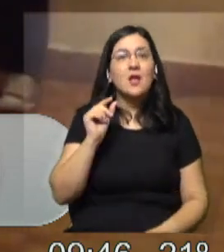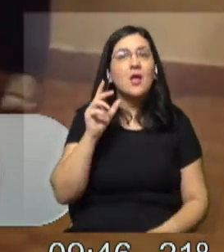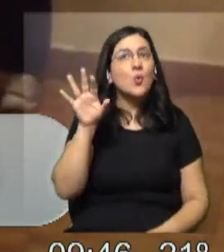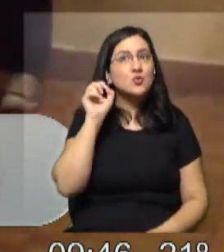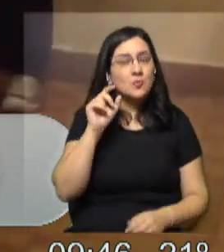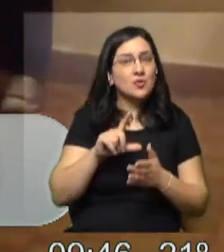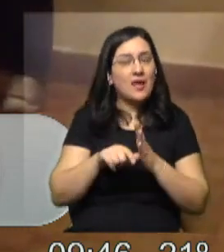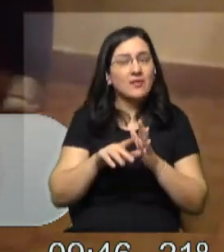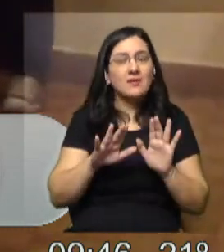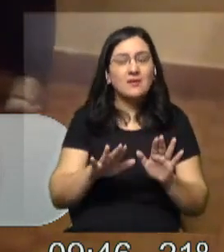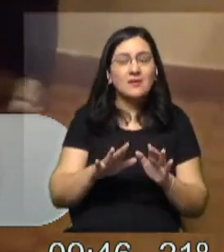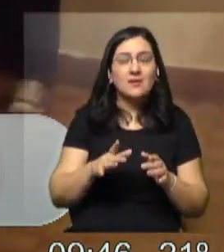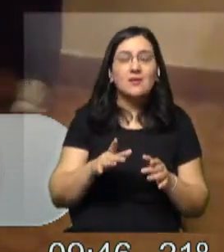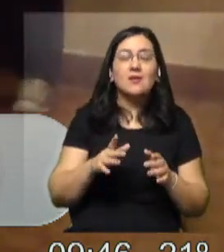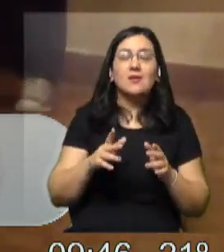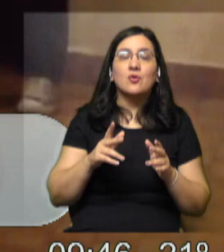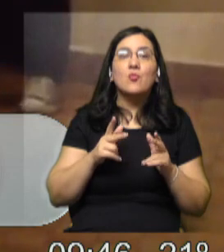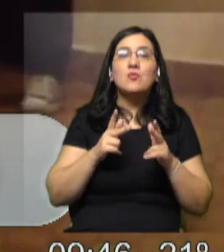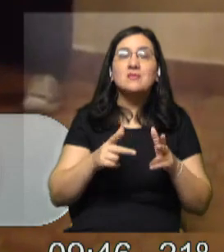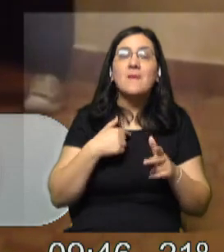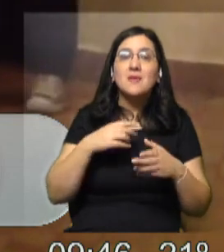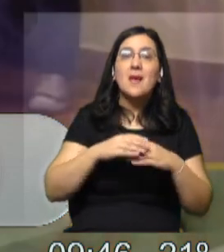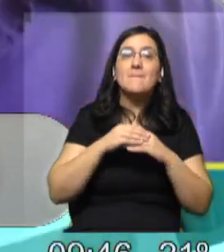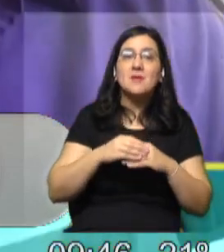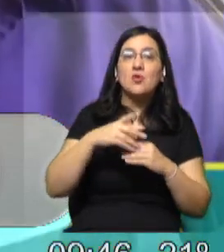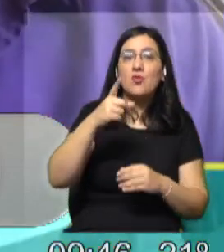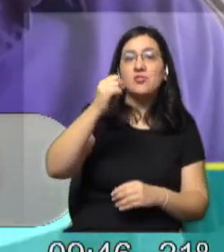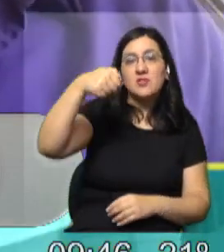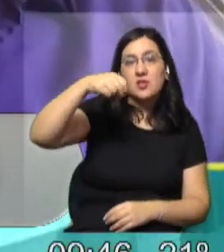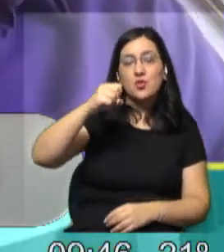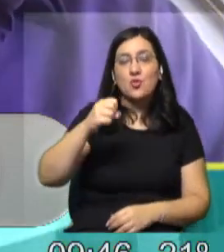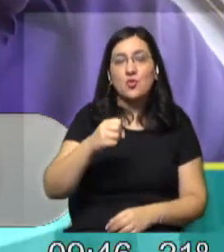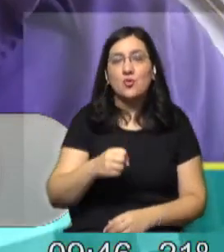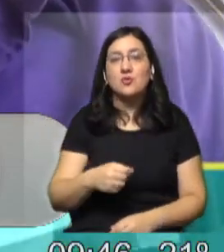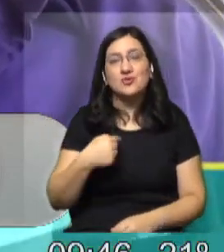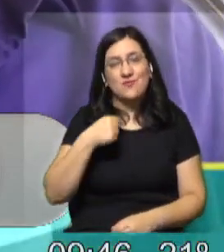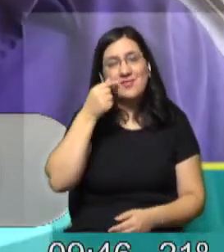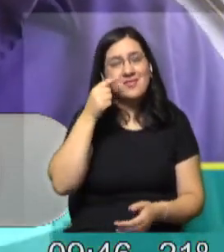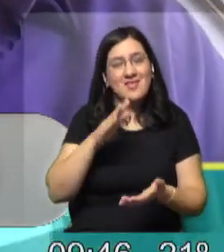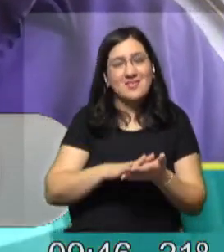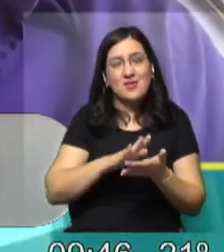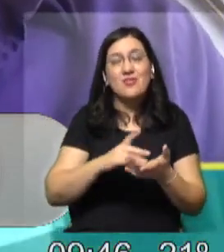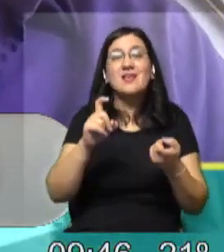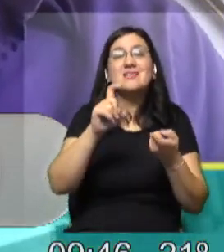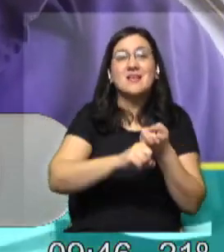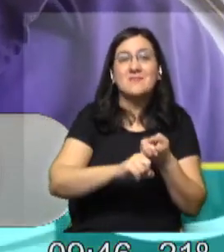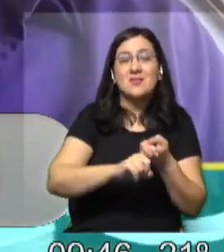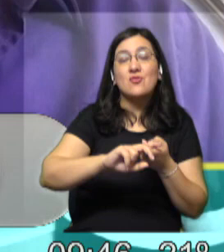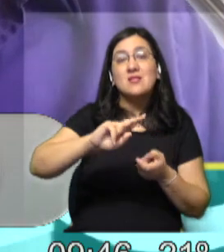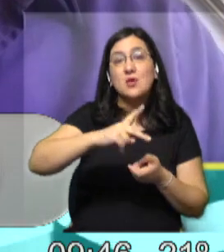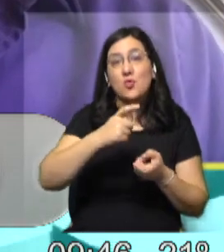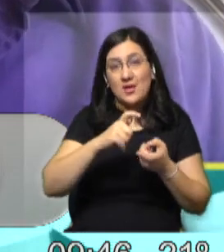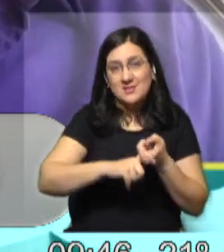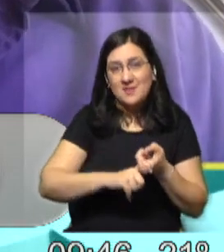corté como decía mi gran amigo Dino gastarlo que vivió acá y yo fui testigo de de casamiento de segundas nupcias de él